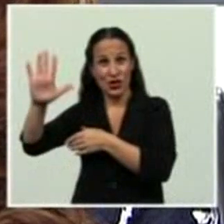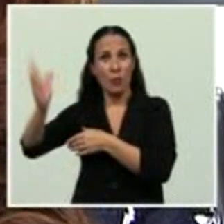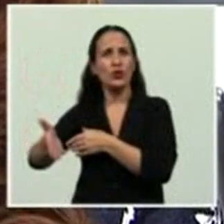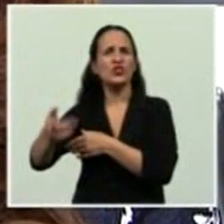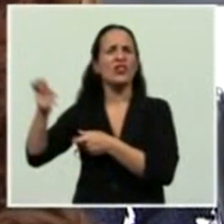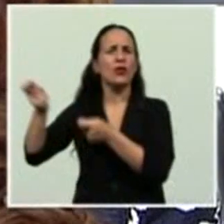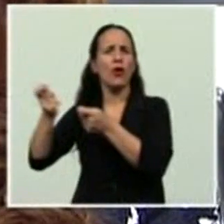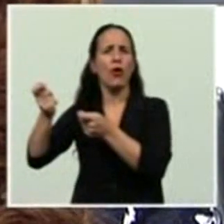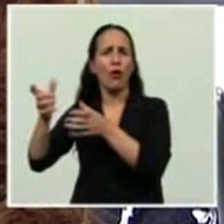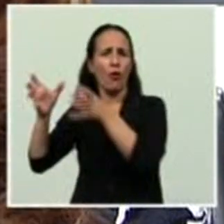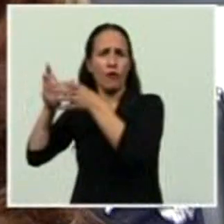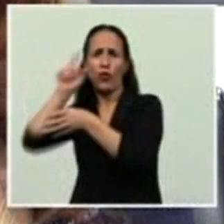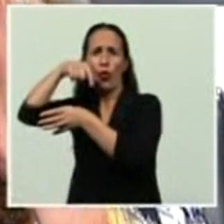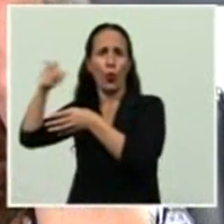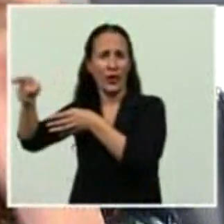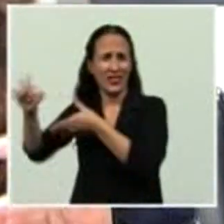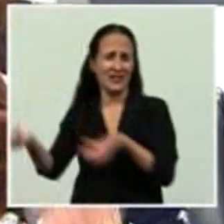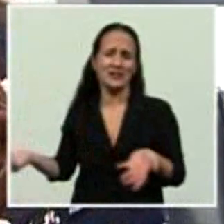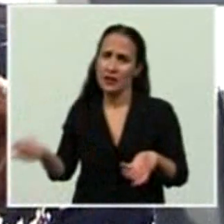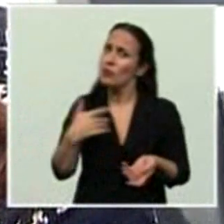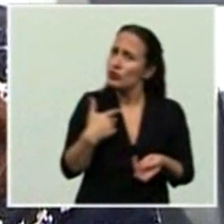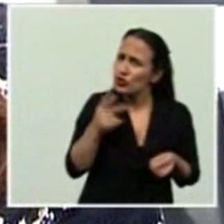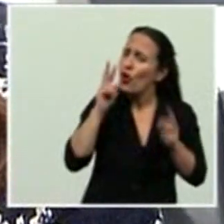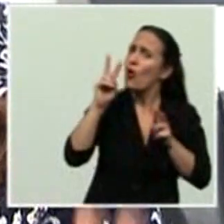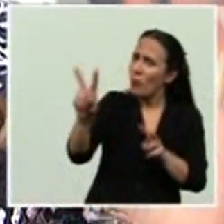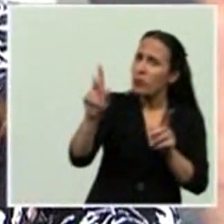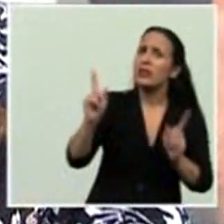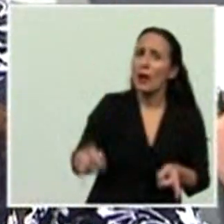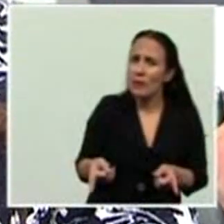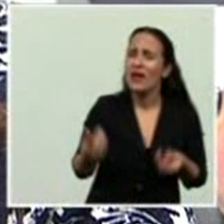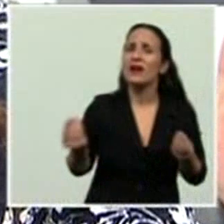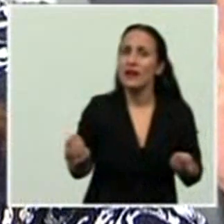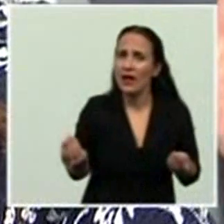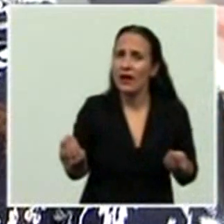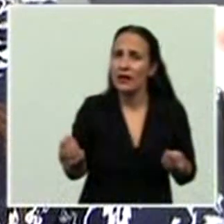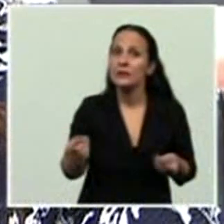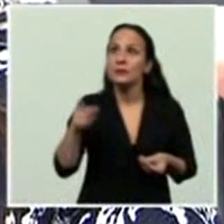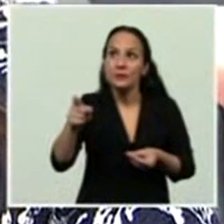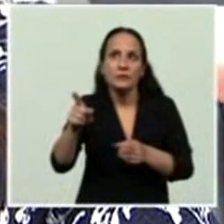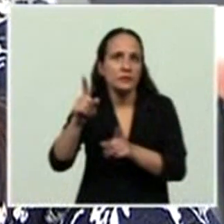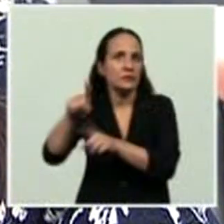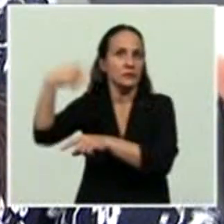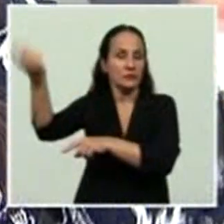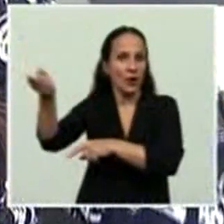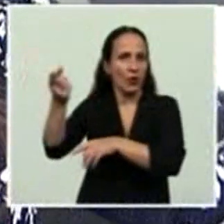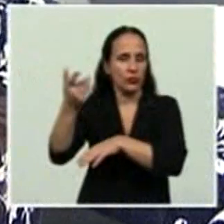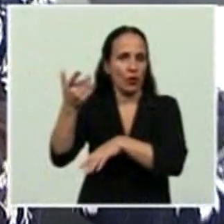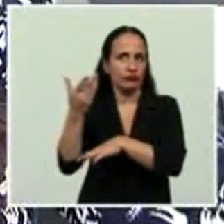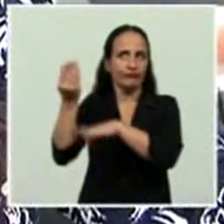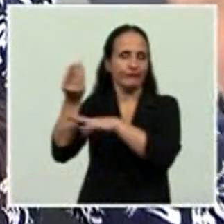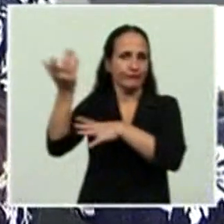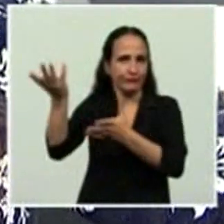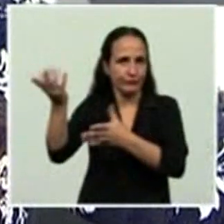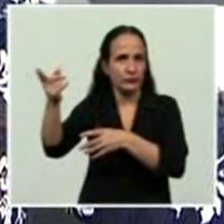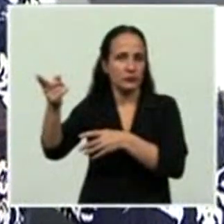controlada por fondos Buitres porque yo observo también que el rol que otrora hasta hace no muy